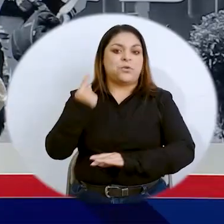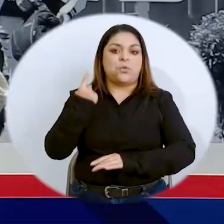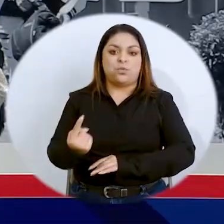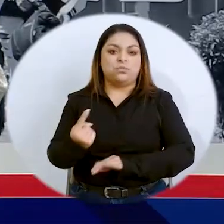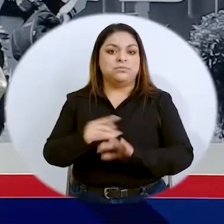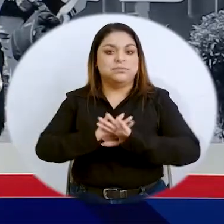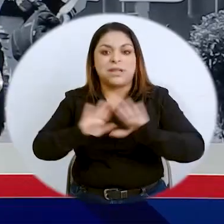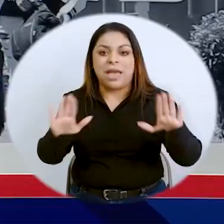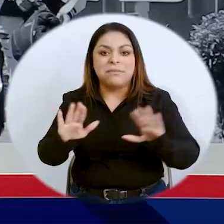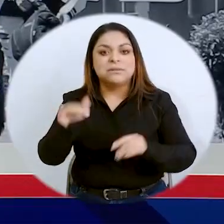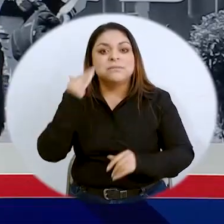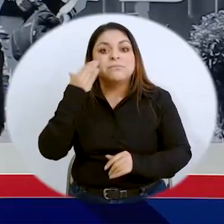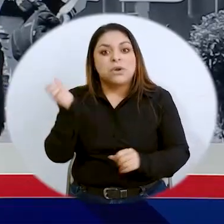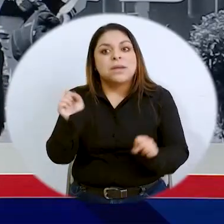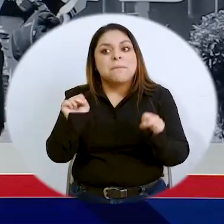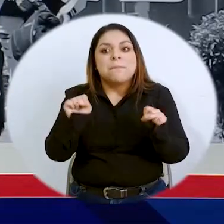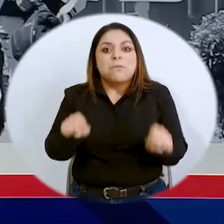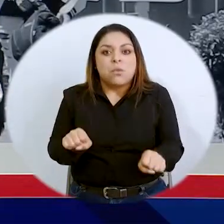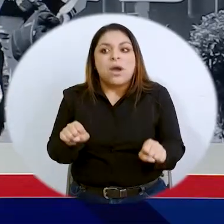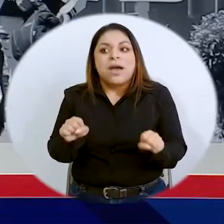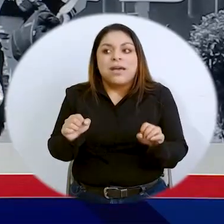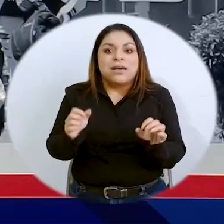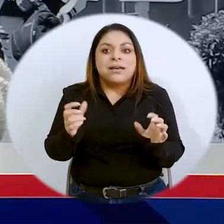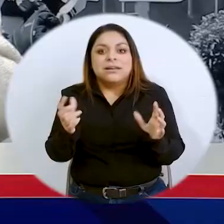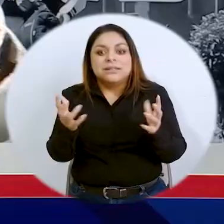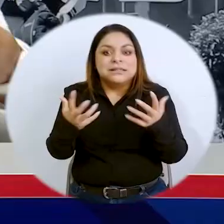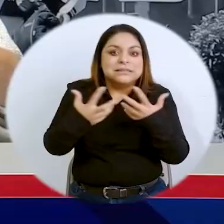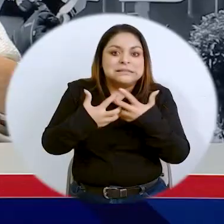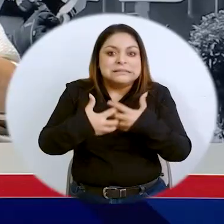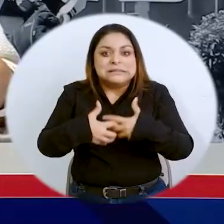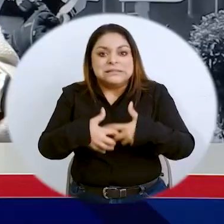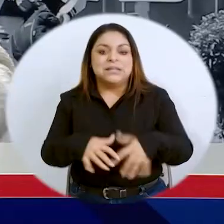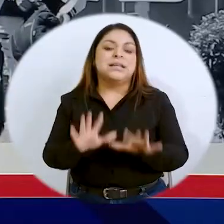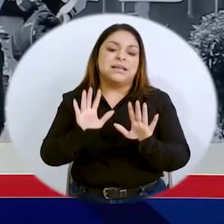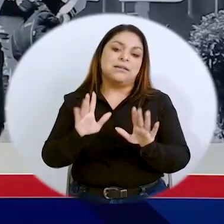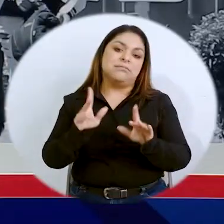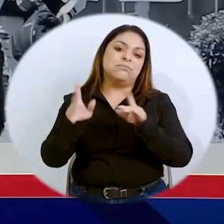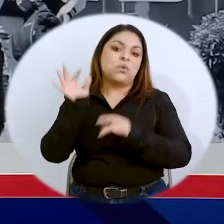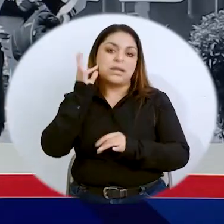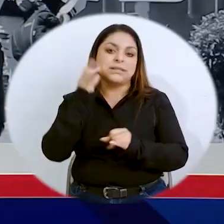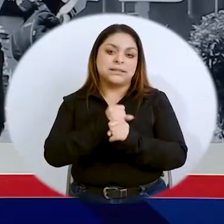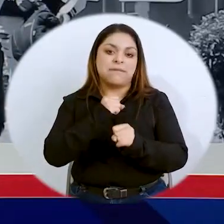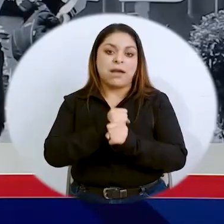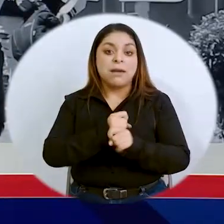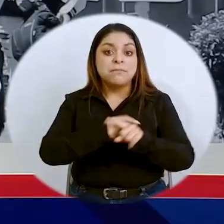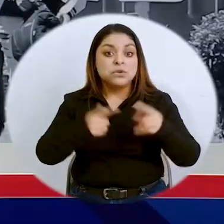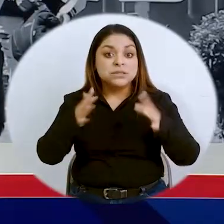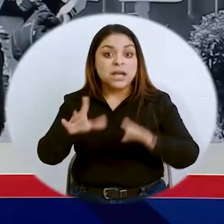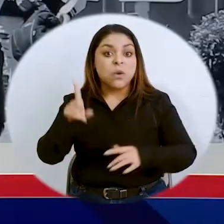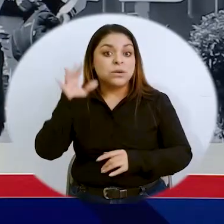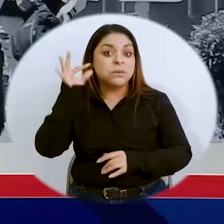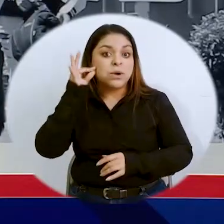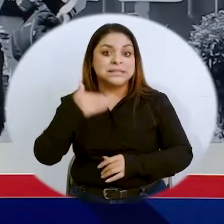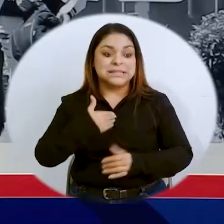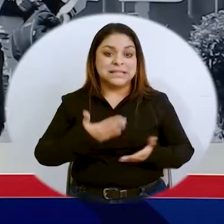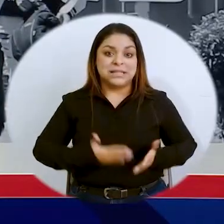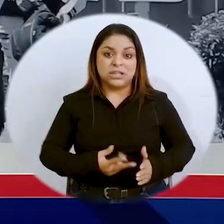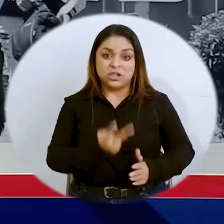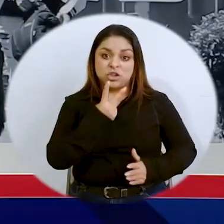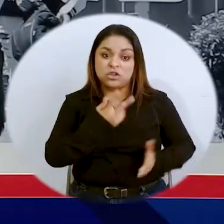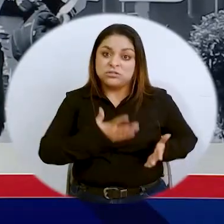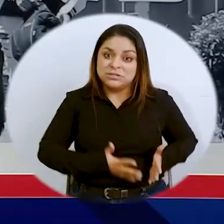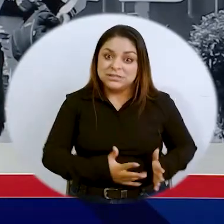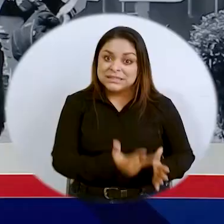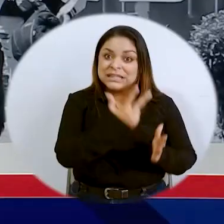hijo, porque es lo que les permite, lo que, digamos, dentro de la remuneración, y eso dentro de las que trabajan, ¿verdad? Pero si ya una mujer